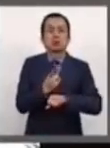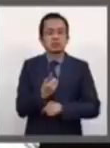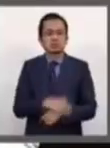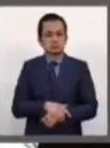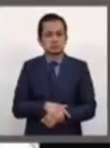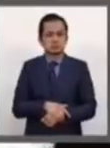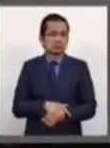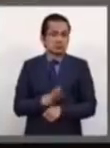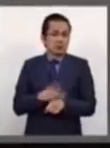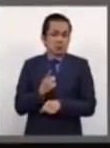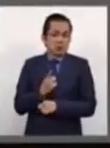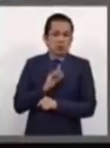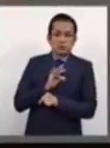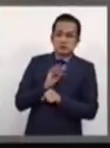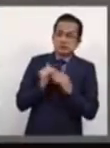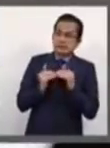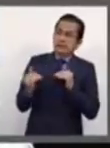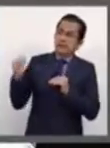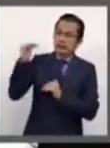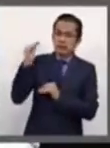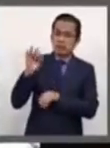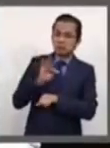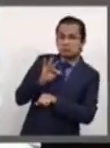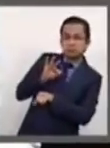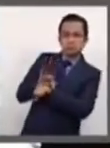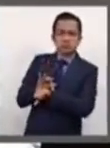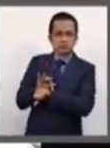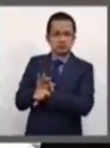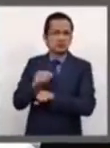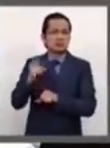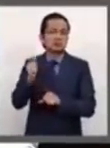protegemos desde arriba a la corrupción.